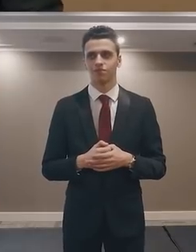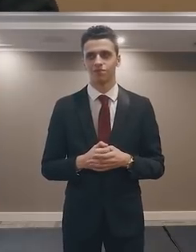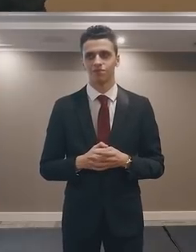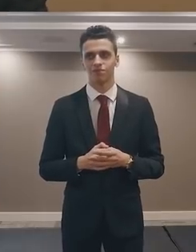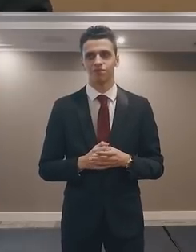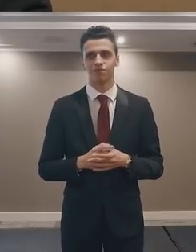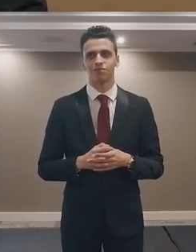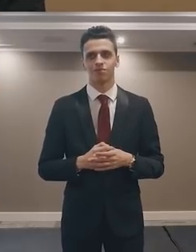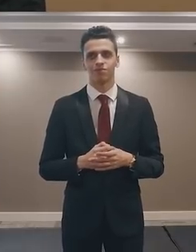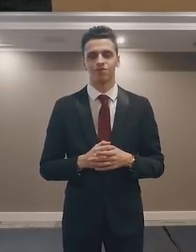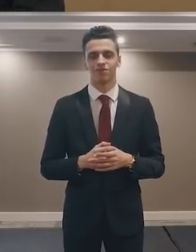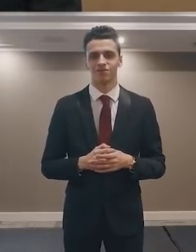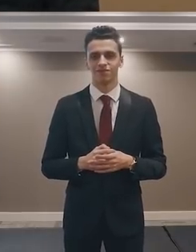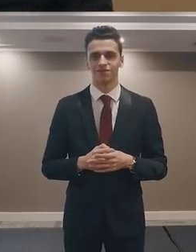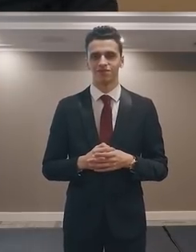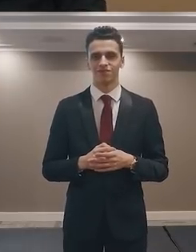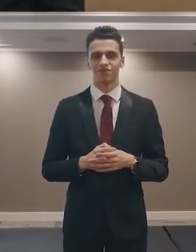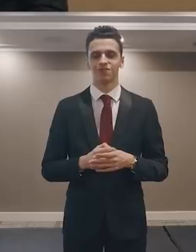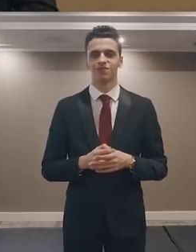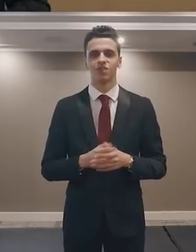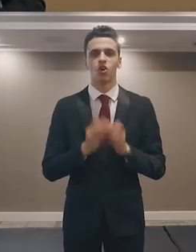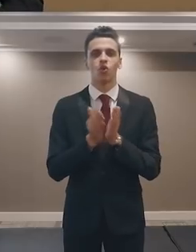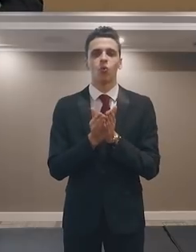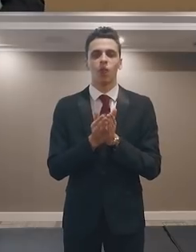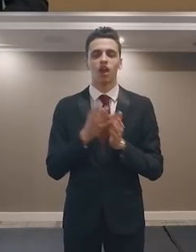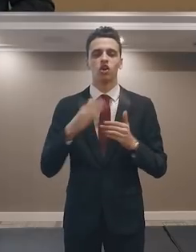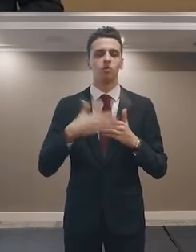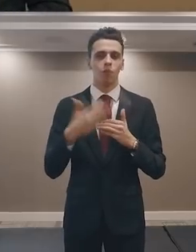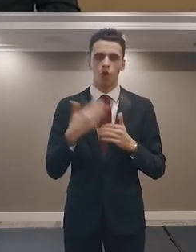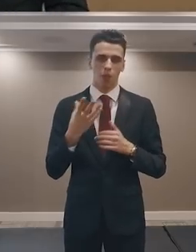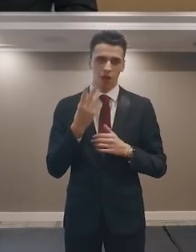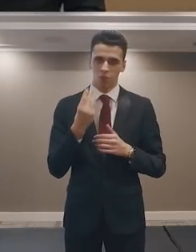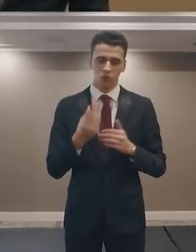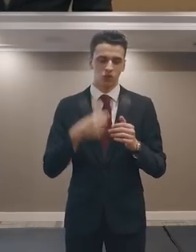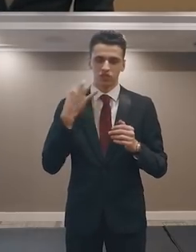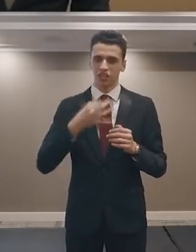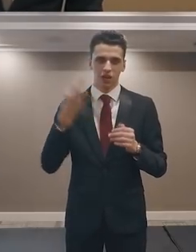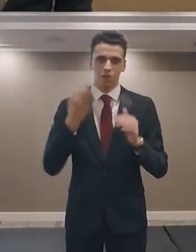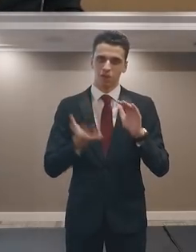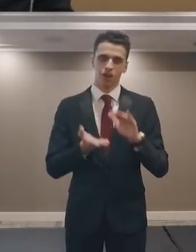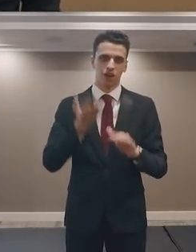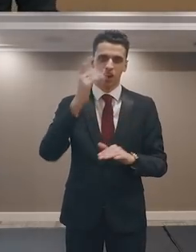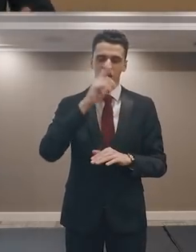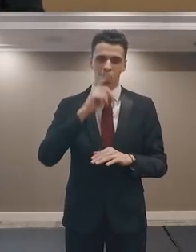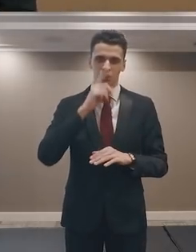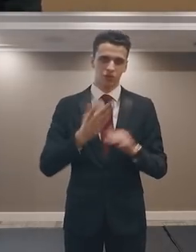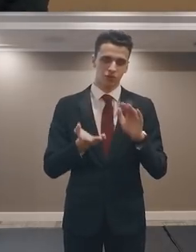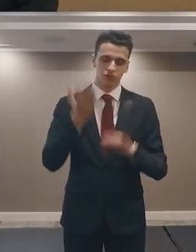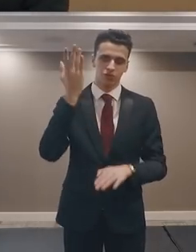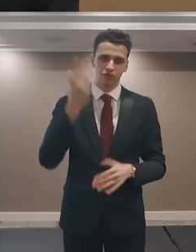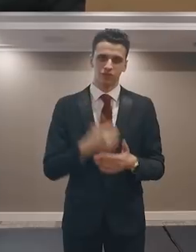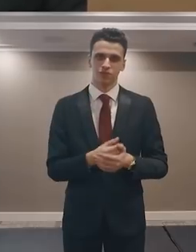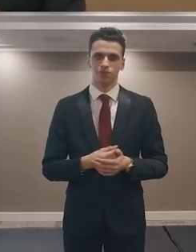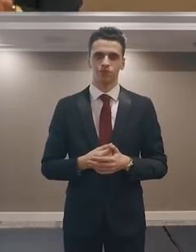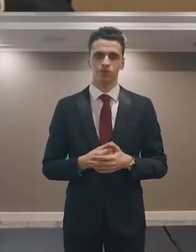siento lo siento la realidad es que los cruceros están de moda están en auge cada vez más y más personas están con ganas de probar